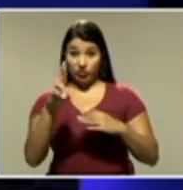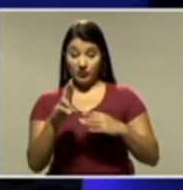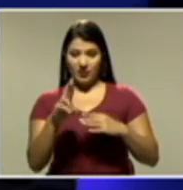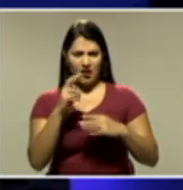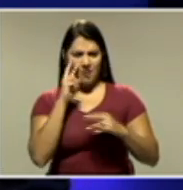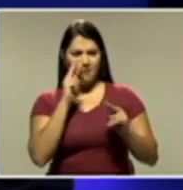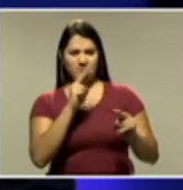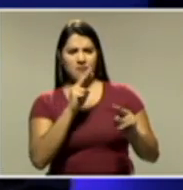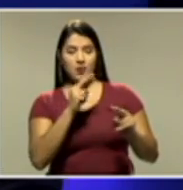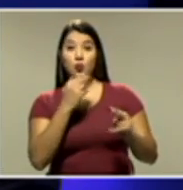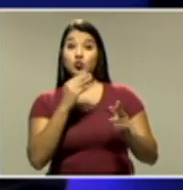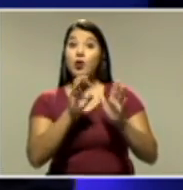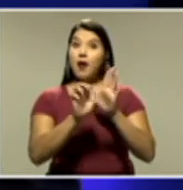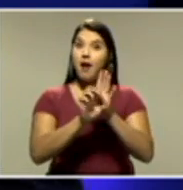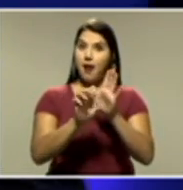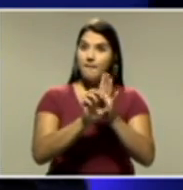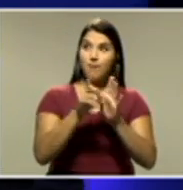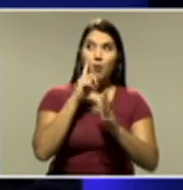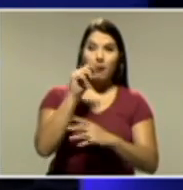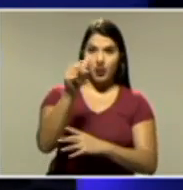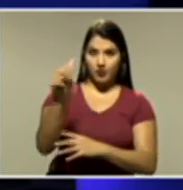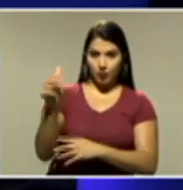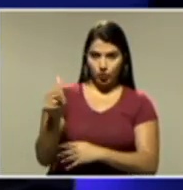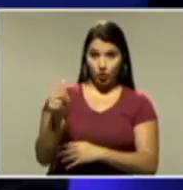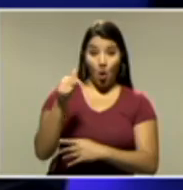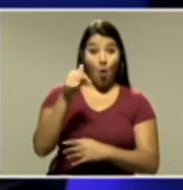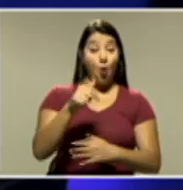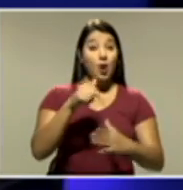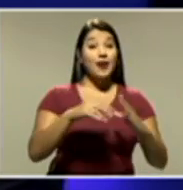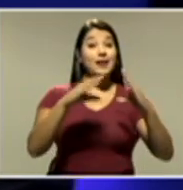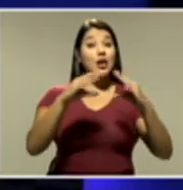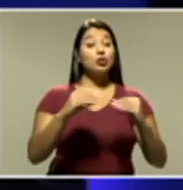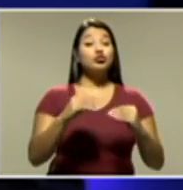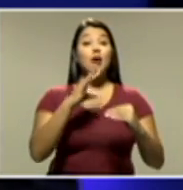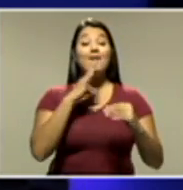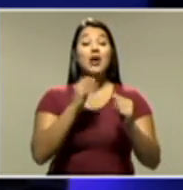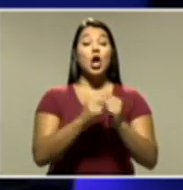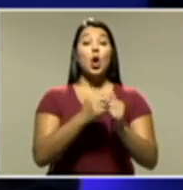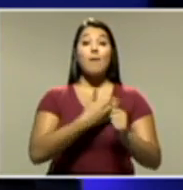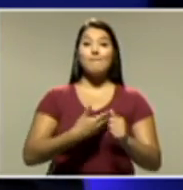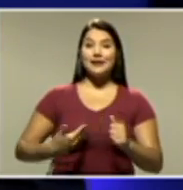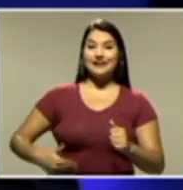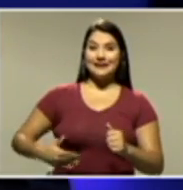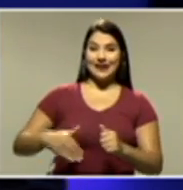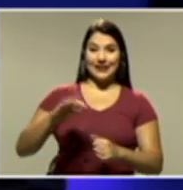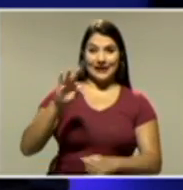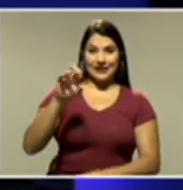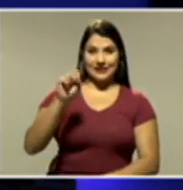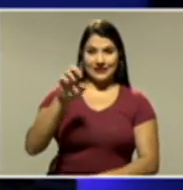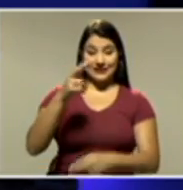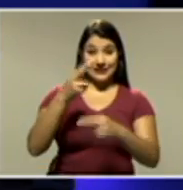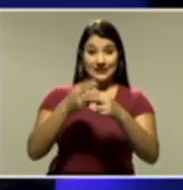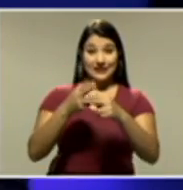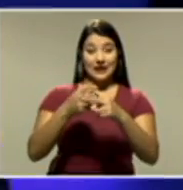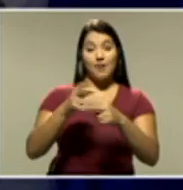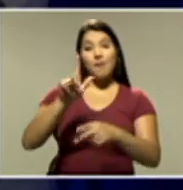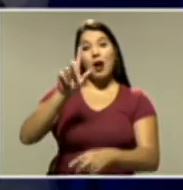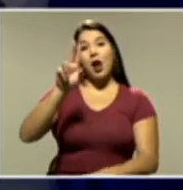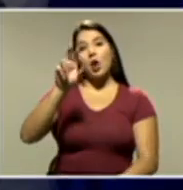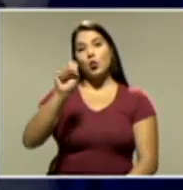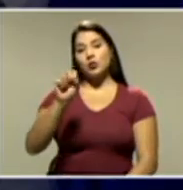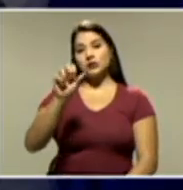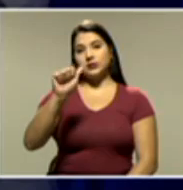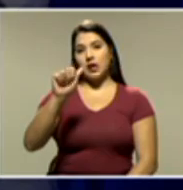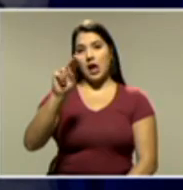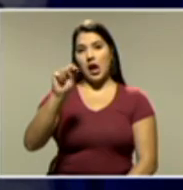modelo a seguir. Esta noche vamos a conversar con el presidente del tribunal, don Luis Antonio Sobrado. Buenas noches, don